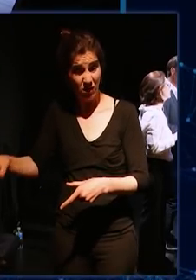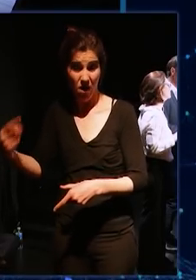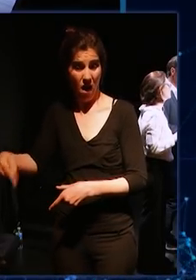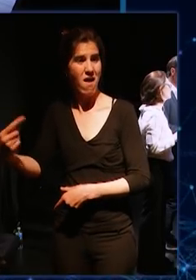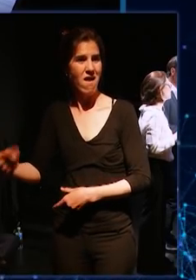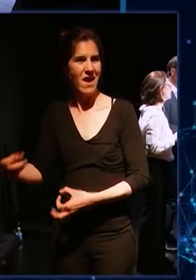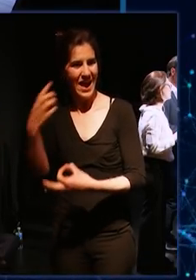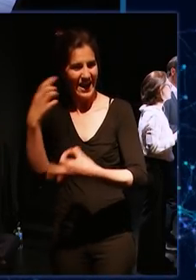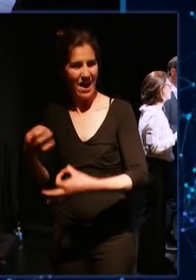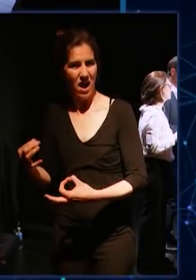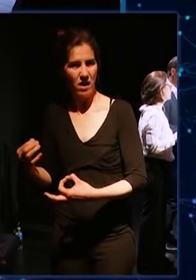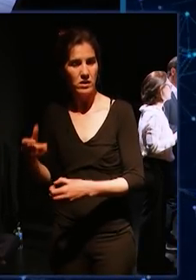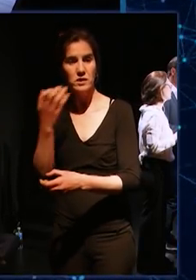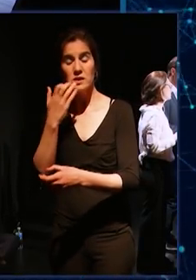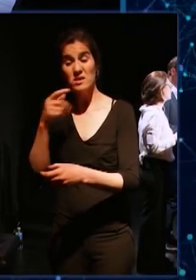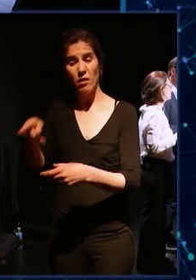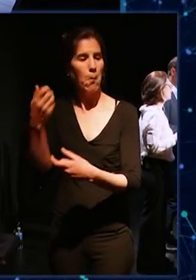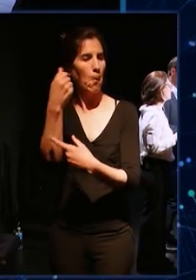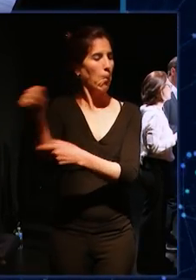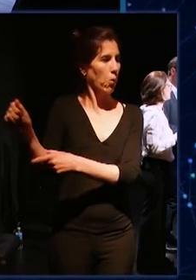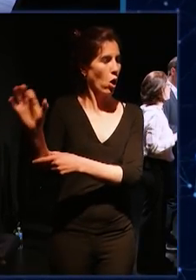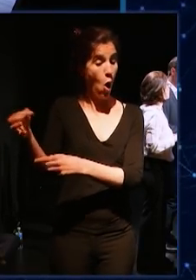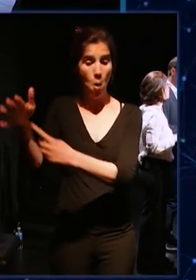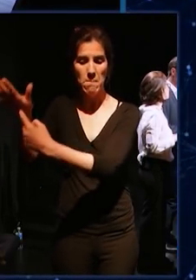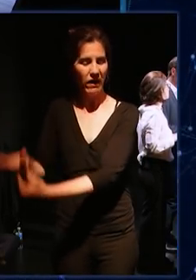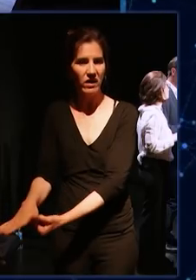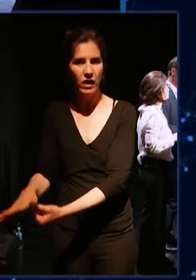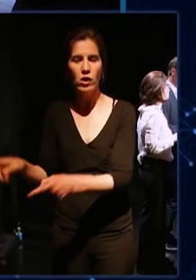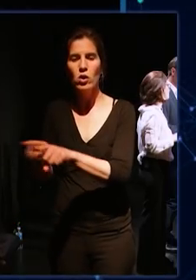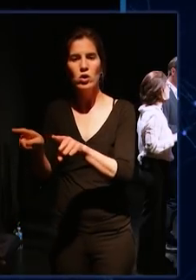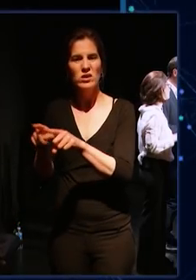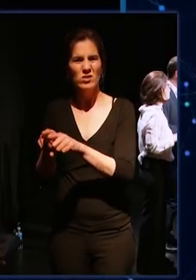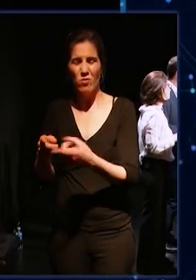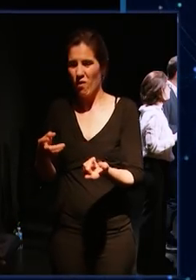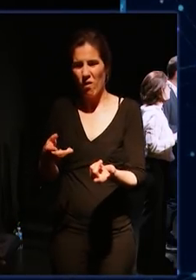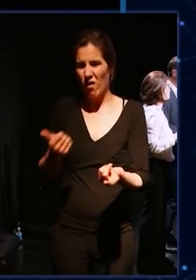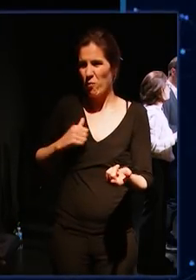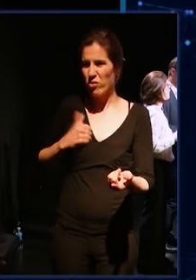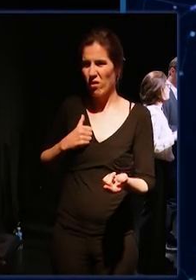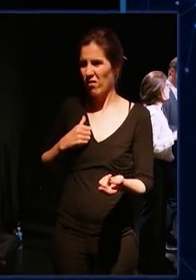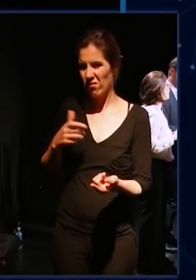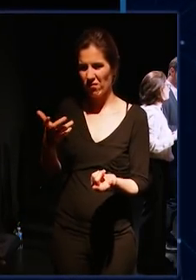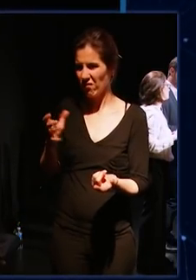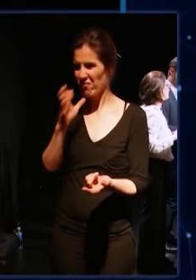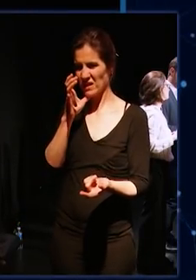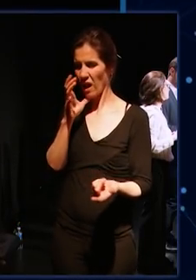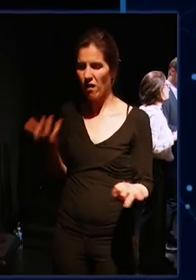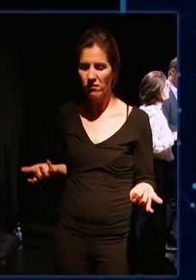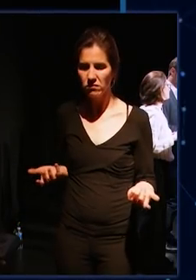integrarlos, marginarlos, es como opción lamentable. Y les voy a decir una